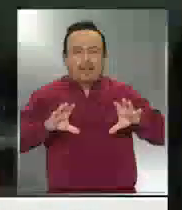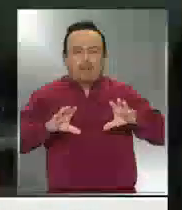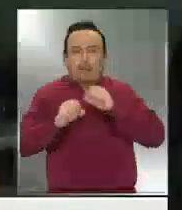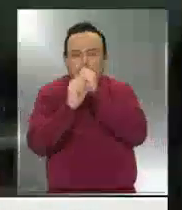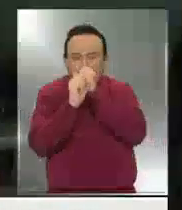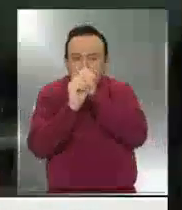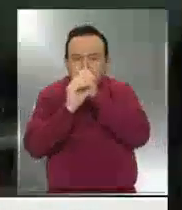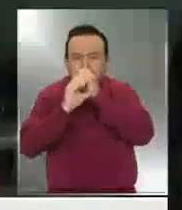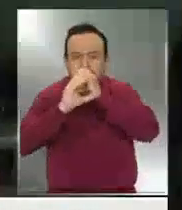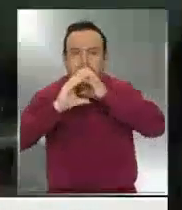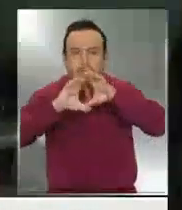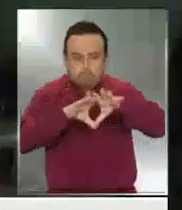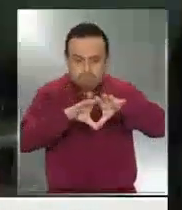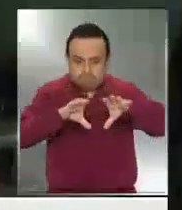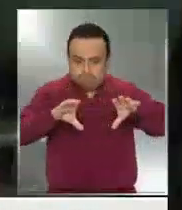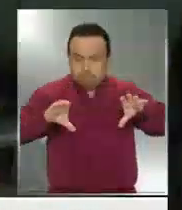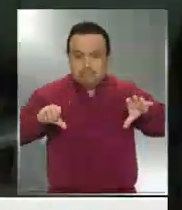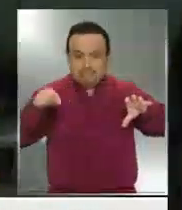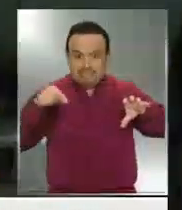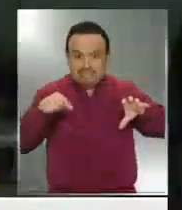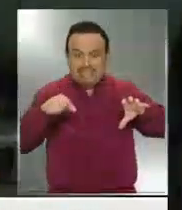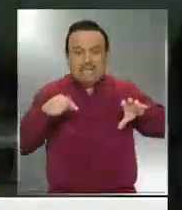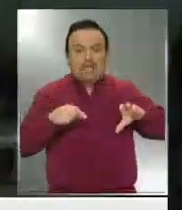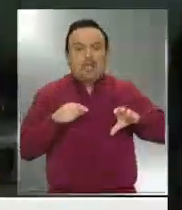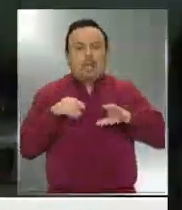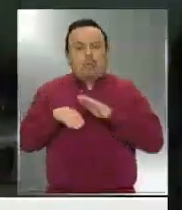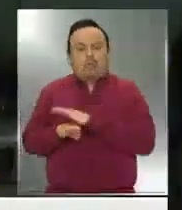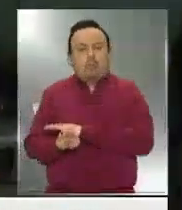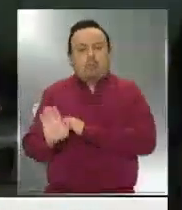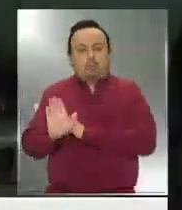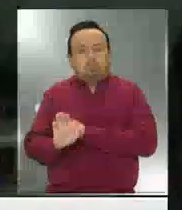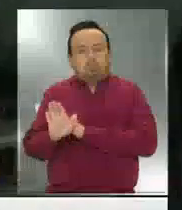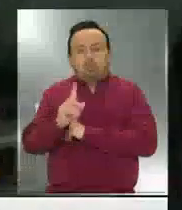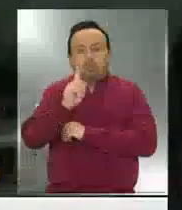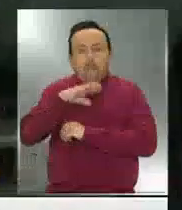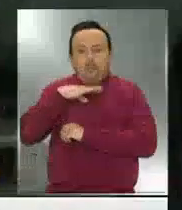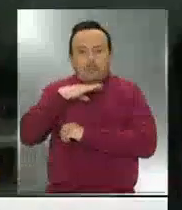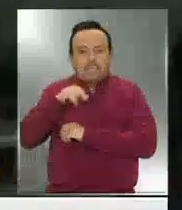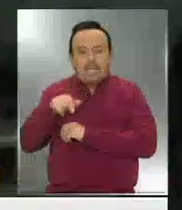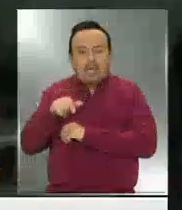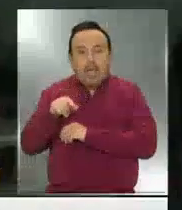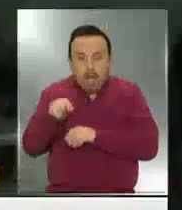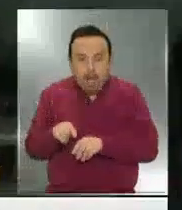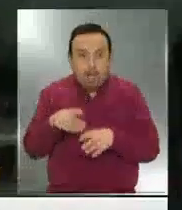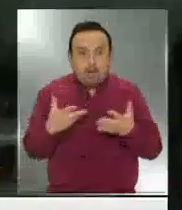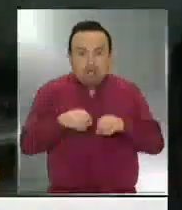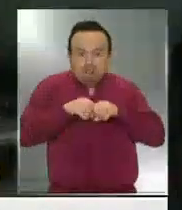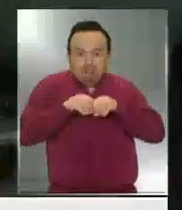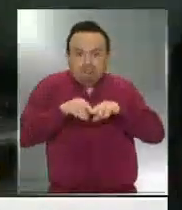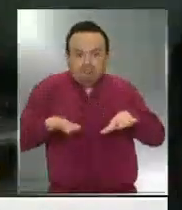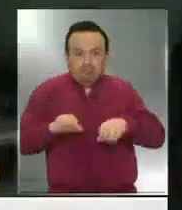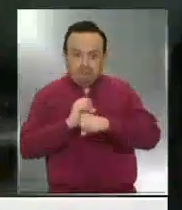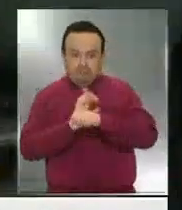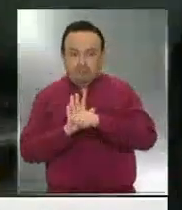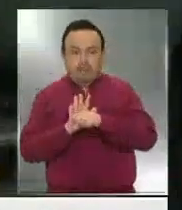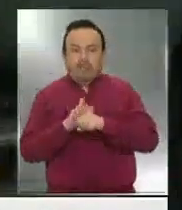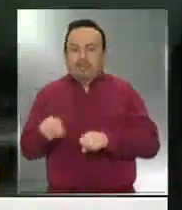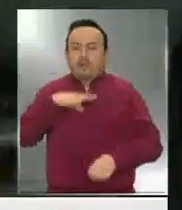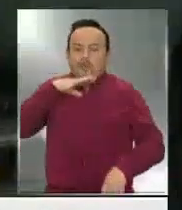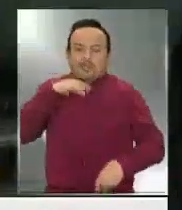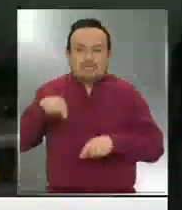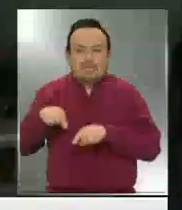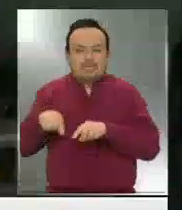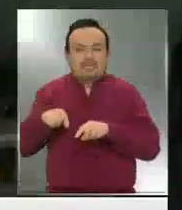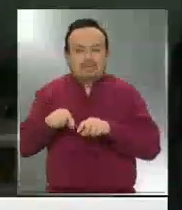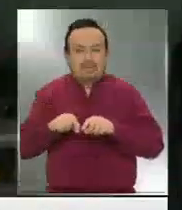están utilizando para poder trasladar a pacientes que se encuentren en algún estado un poco más crítico. Pero es una